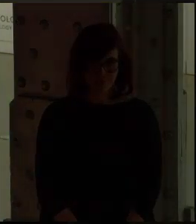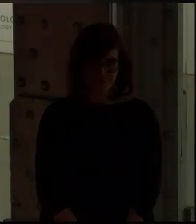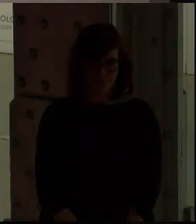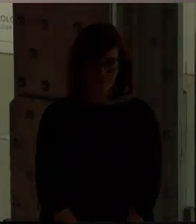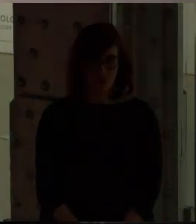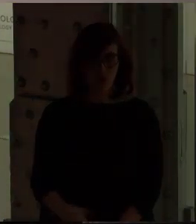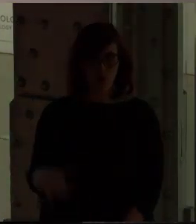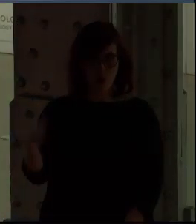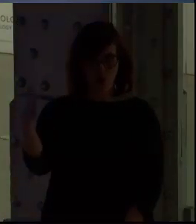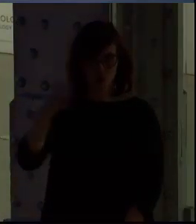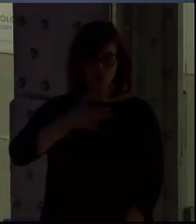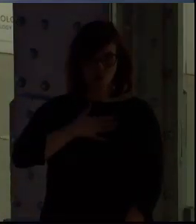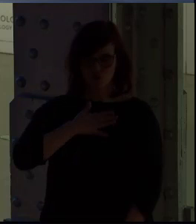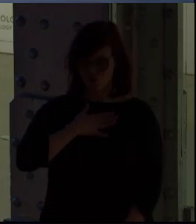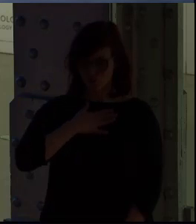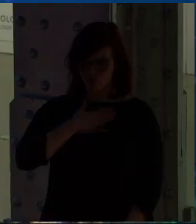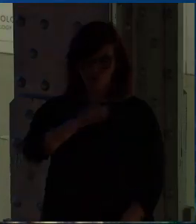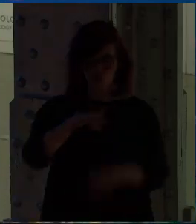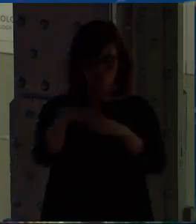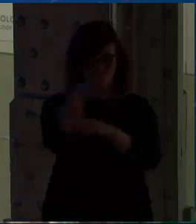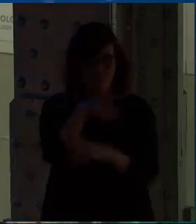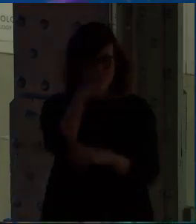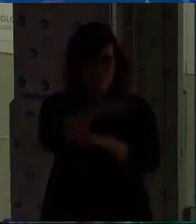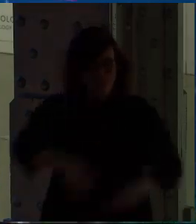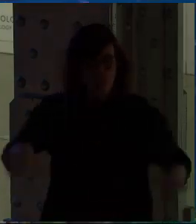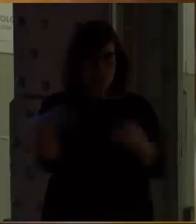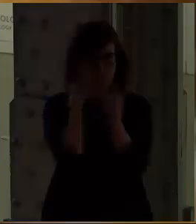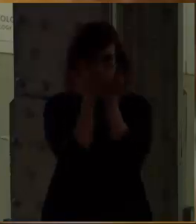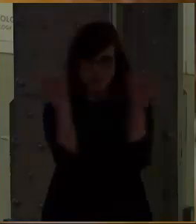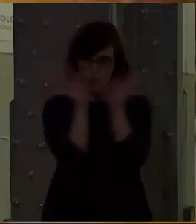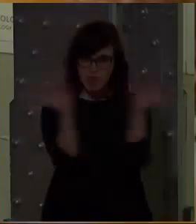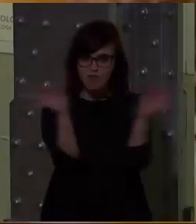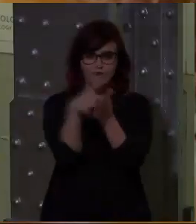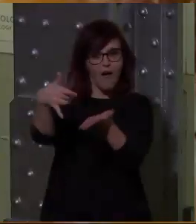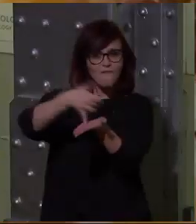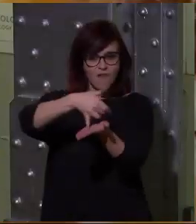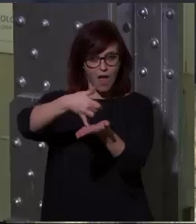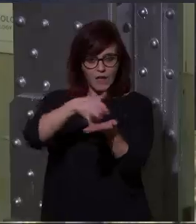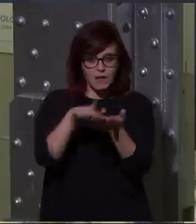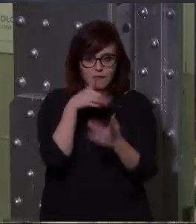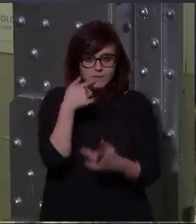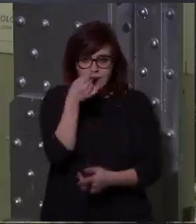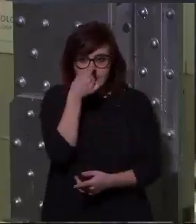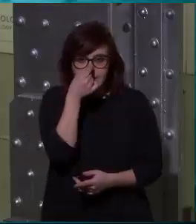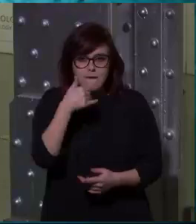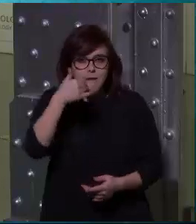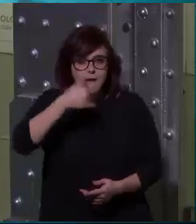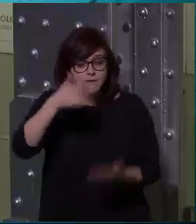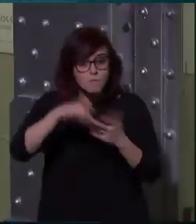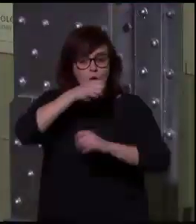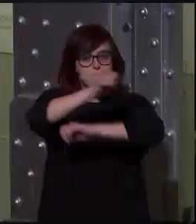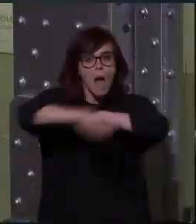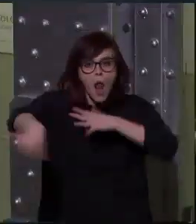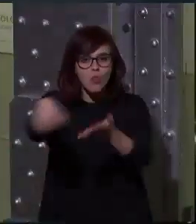Somos muy pequeños, muy sencillos, muy frágiles, casi insignificantes. Somos un mar de